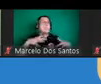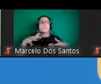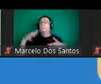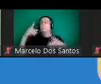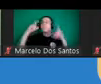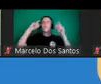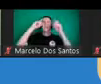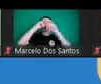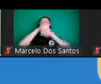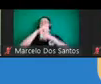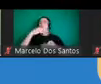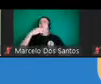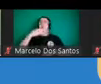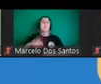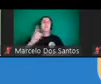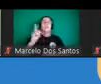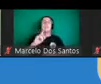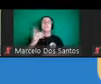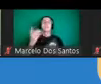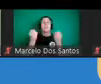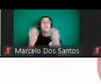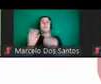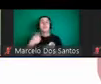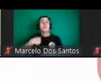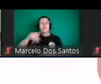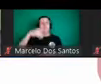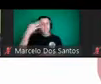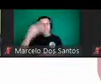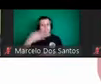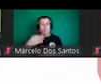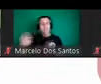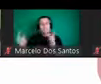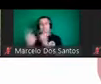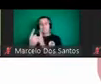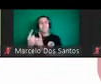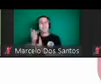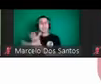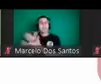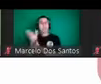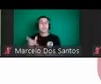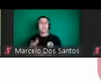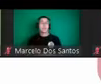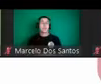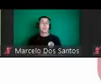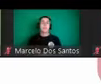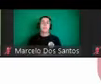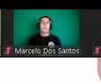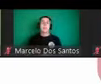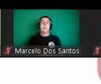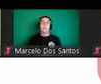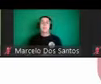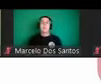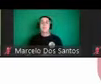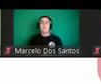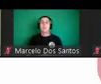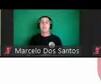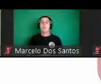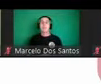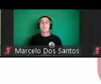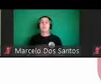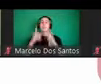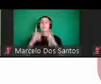nos ayudan a hacer ese proceso más llevadero. También es